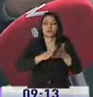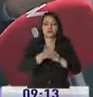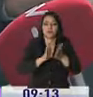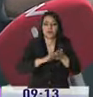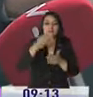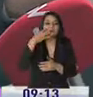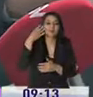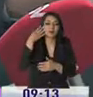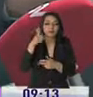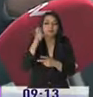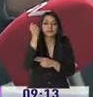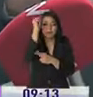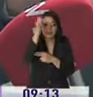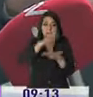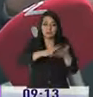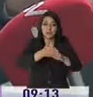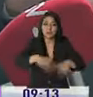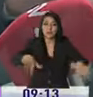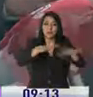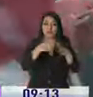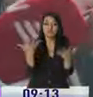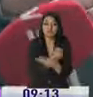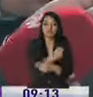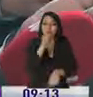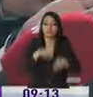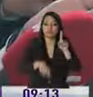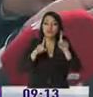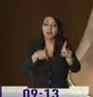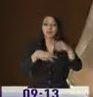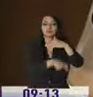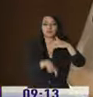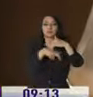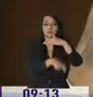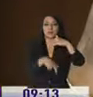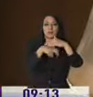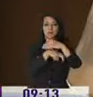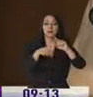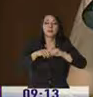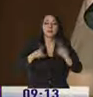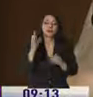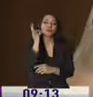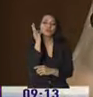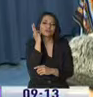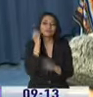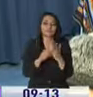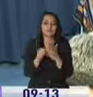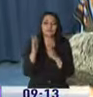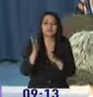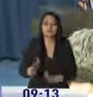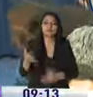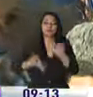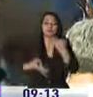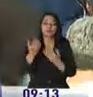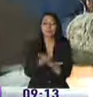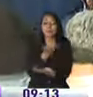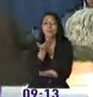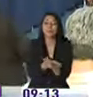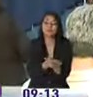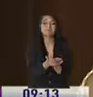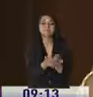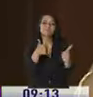Amazonía y de la Sierra no sean despojados. Eso es la minería. Propuesta que para Rosana Alvarado, ministra de Justicia, no es del todo